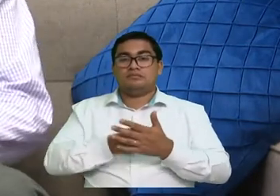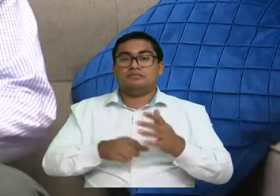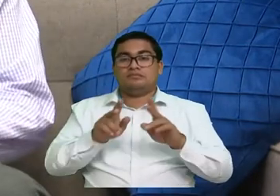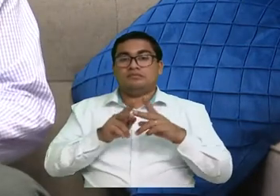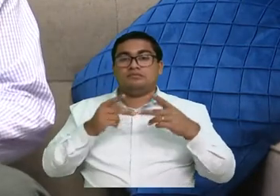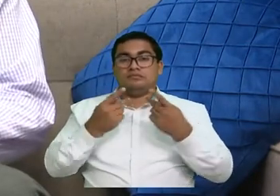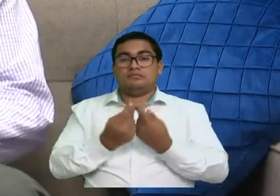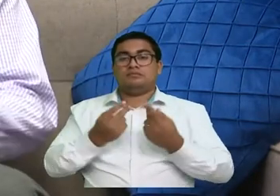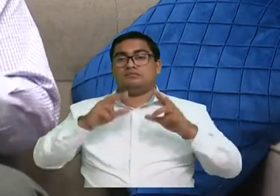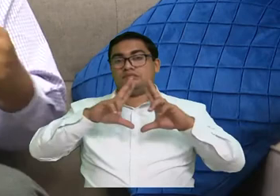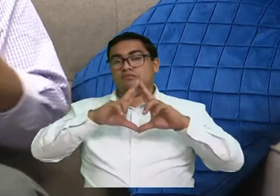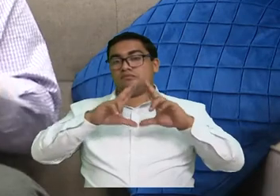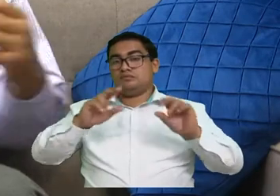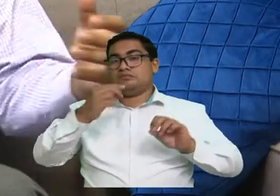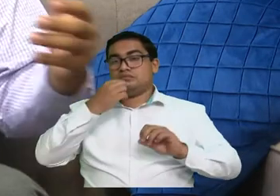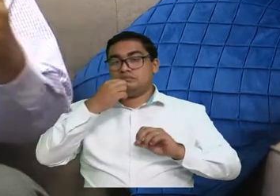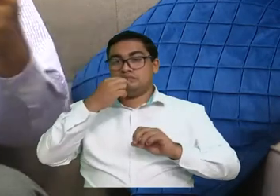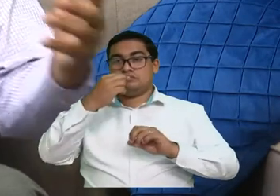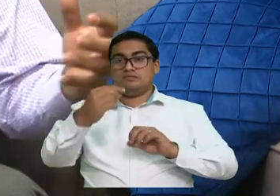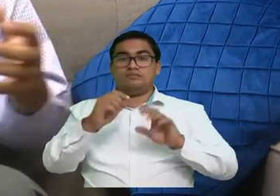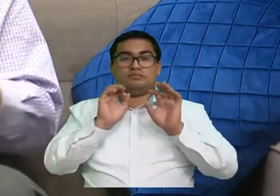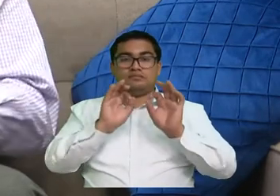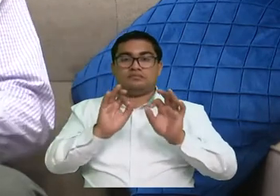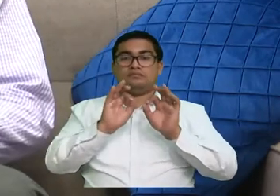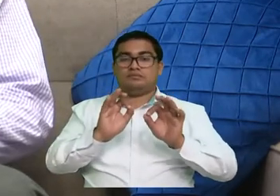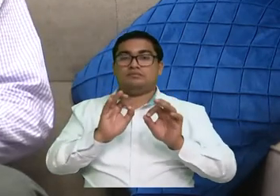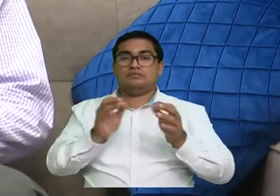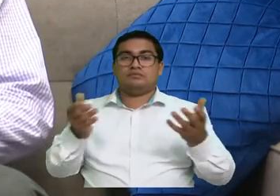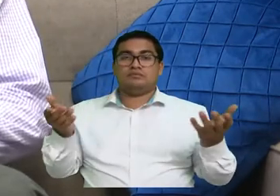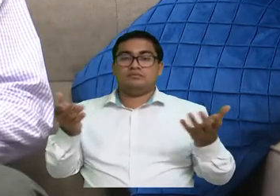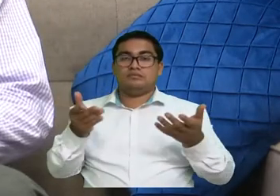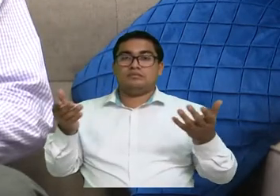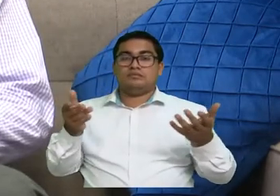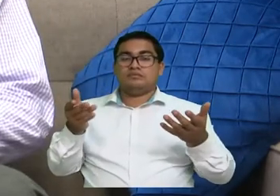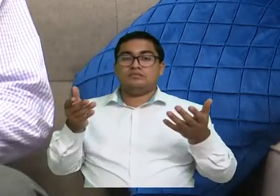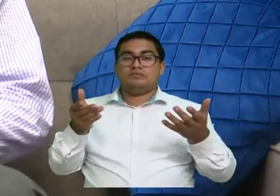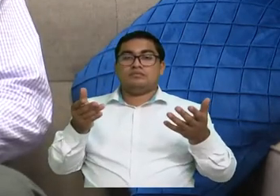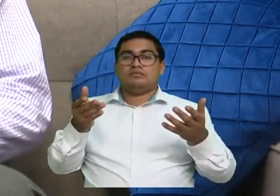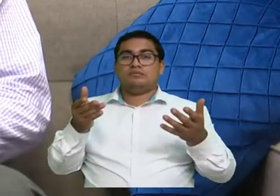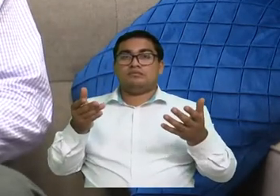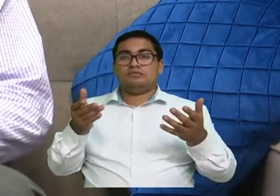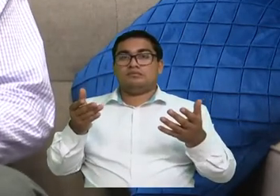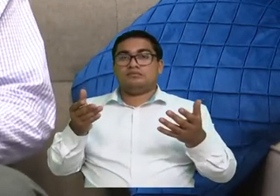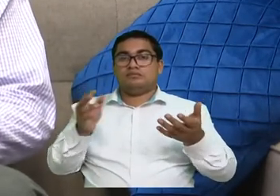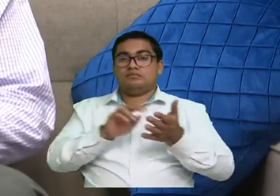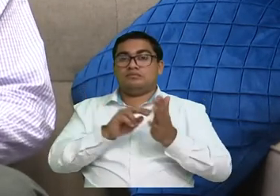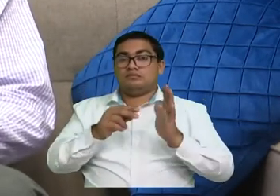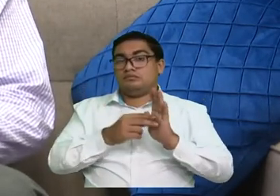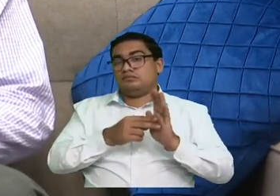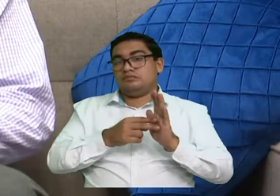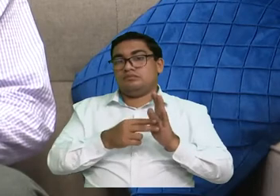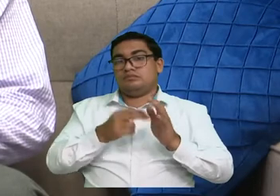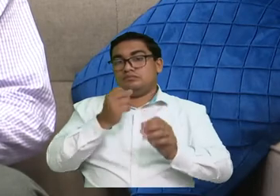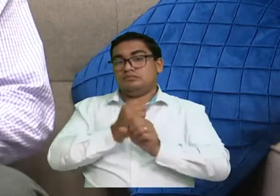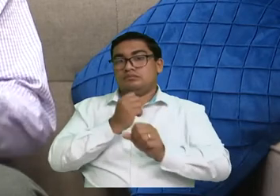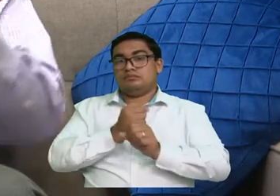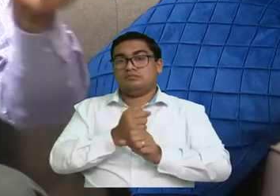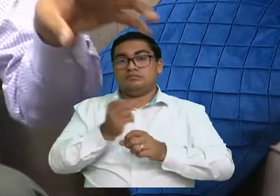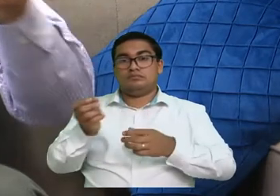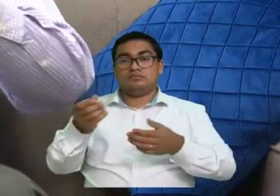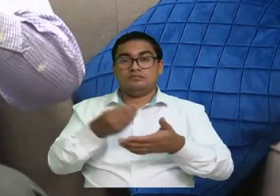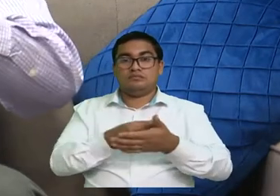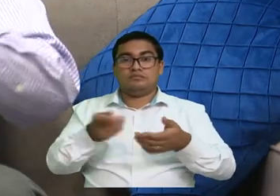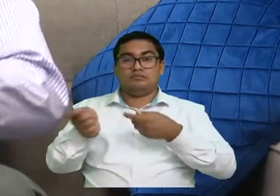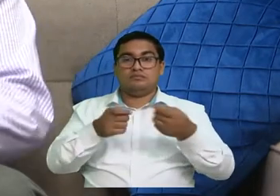pueblo, y precisamente ahí, ustedes dentro de un proceso articulado, sistema de producción, consumo y comercio, y